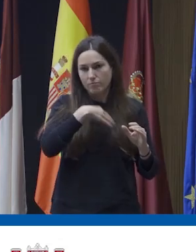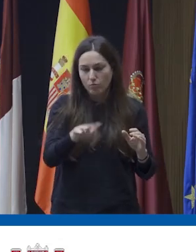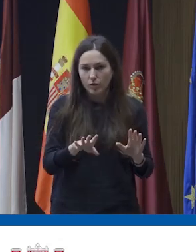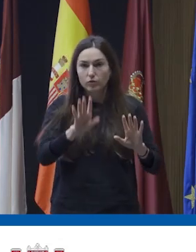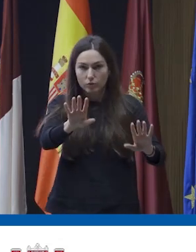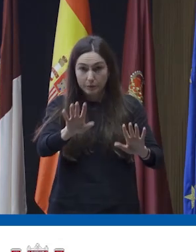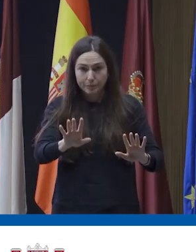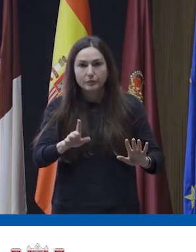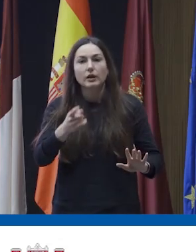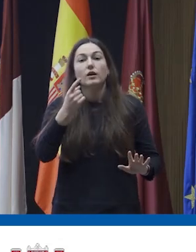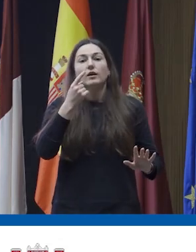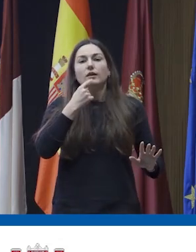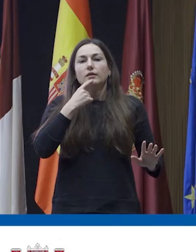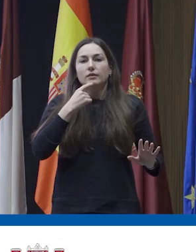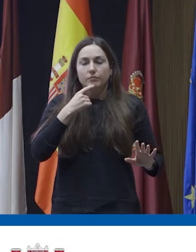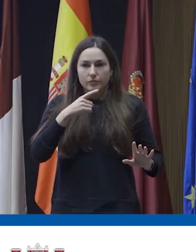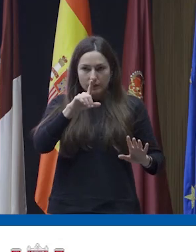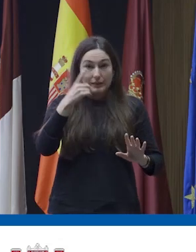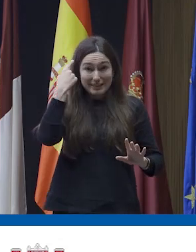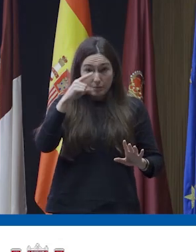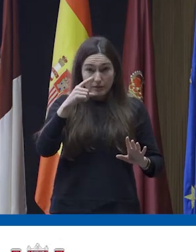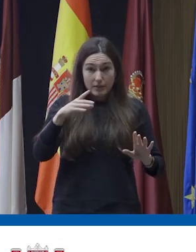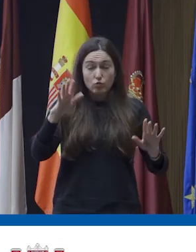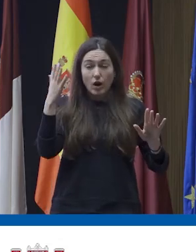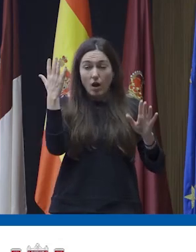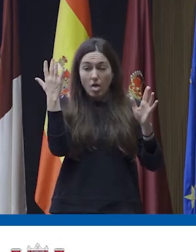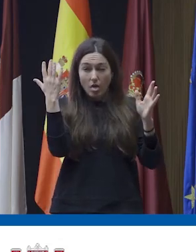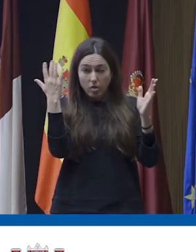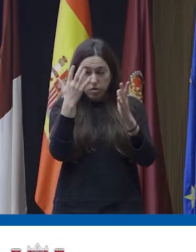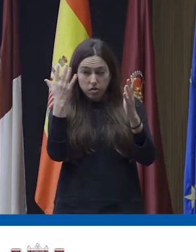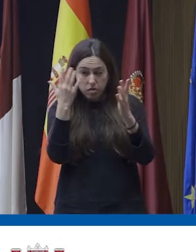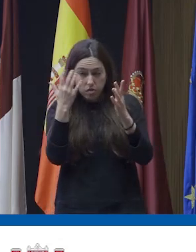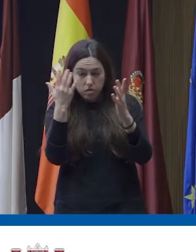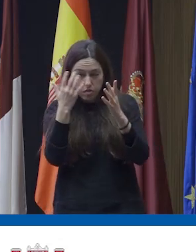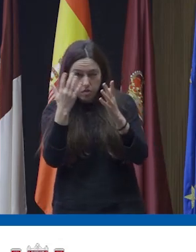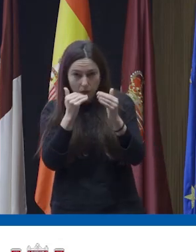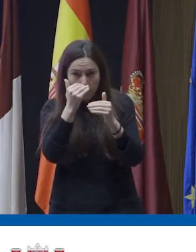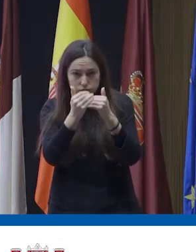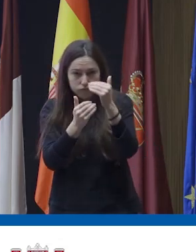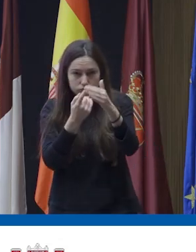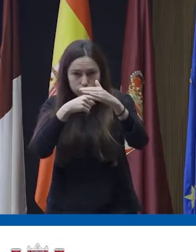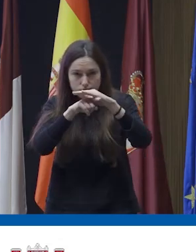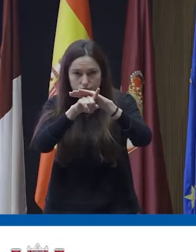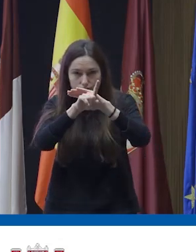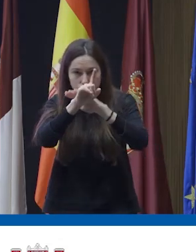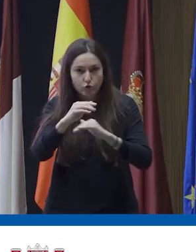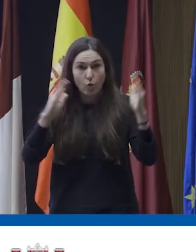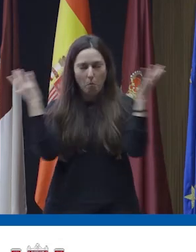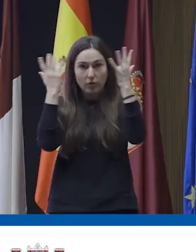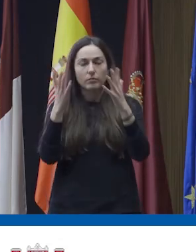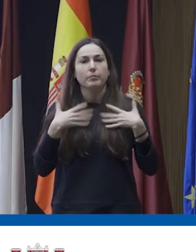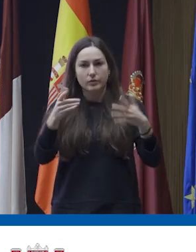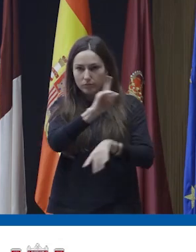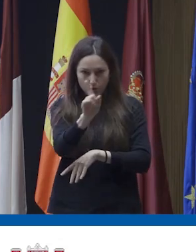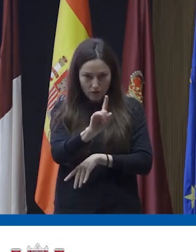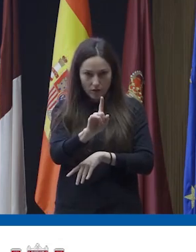te quedes con que es una borrosidad visual progresiva, no es una pérdida de visión brusca, que va a ir poco a poco y lo más habitual es a partir de